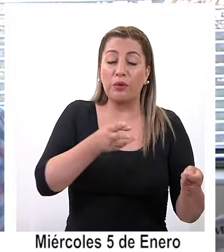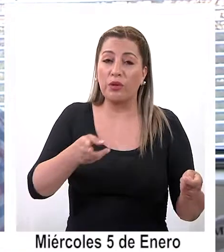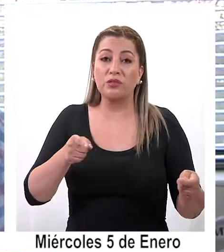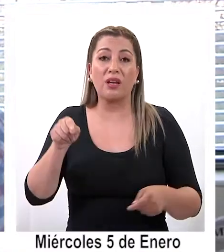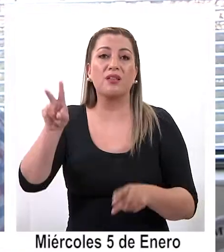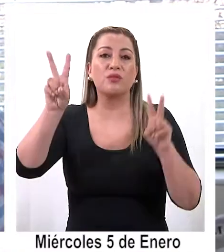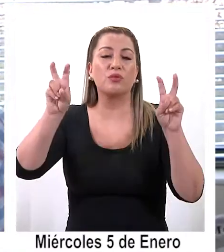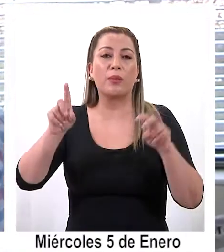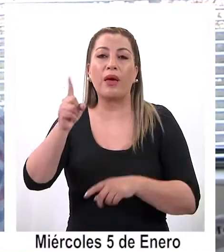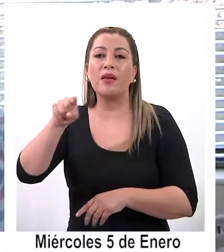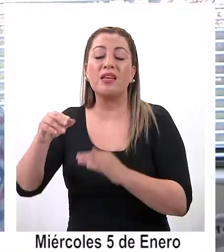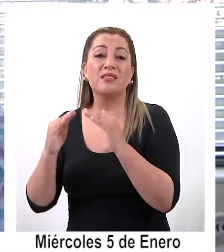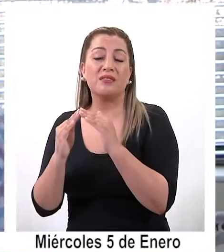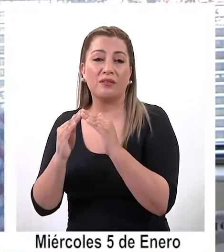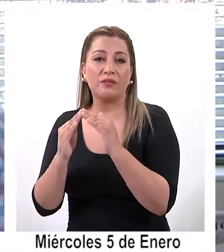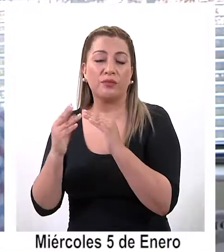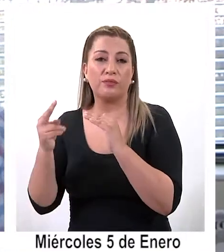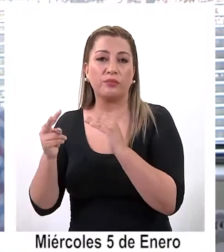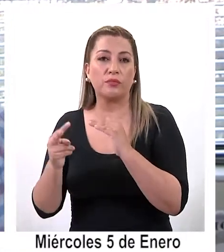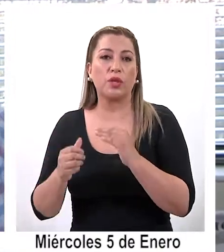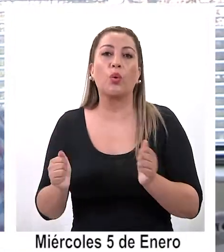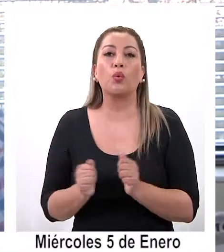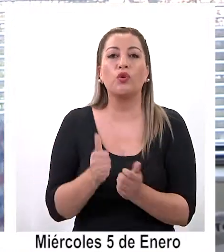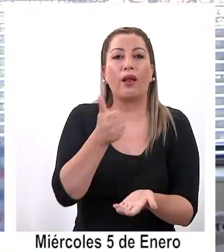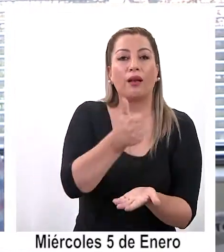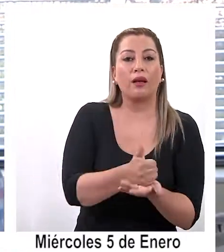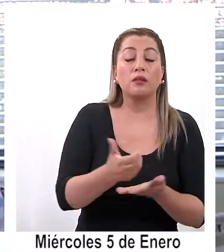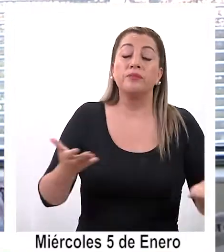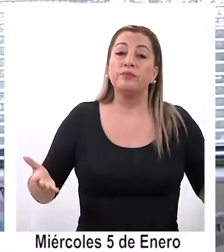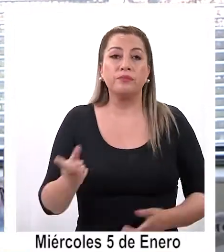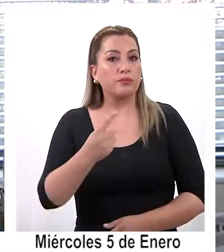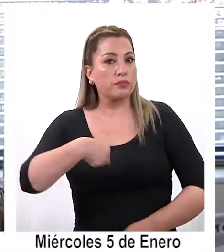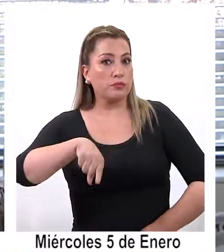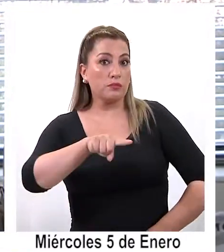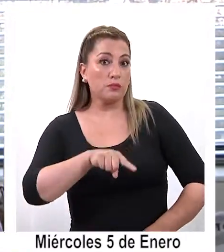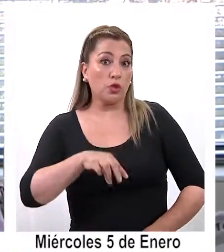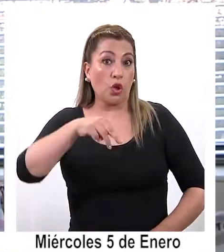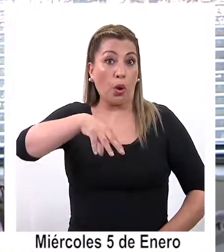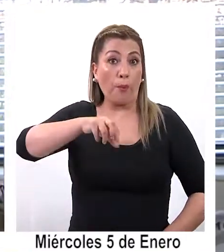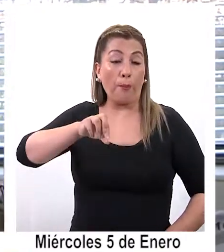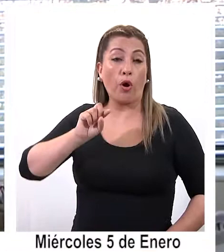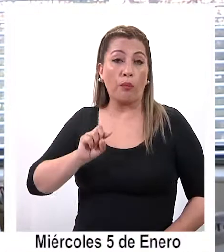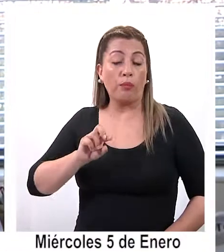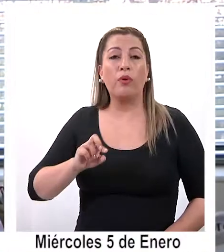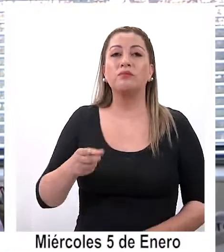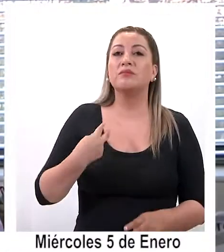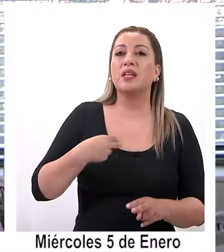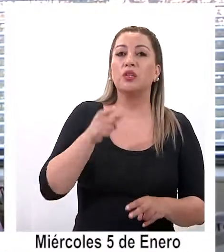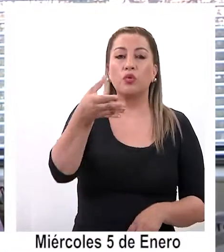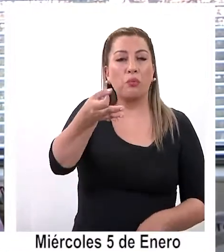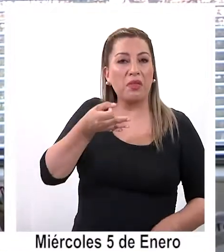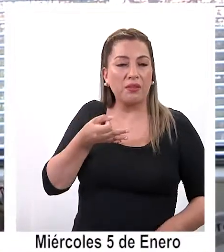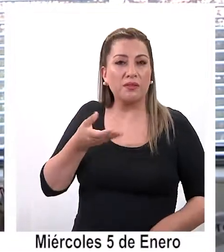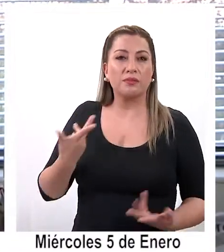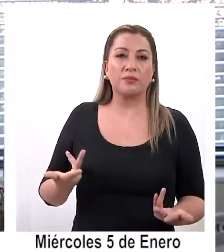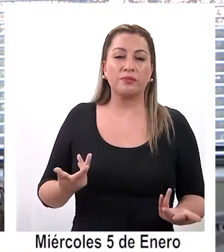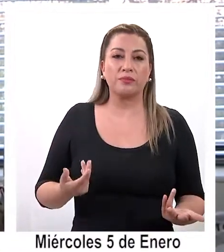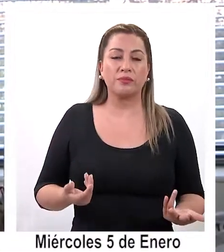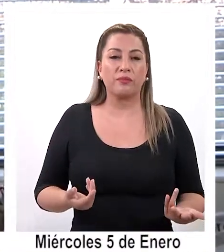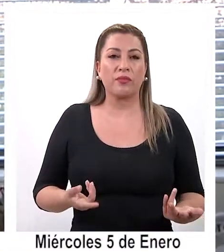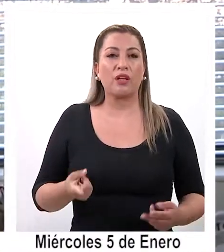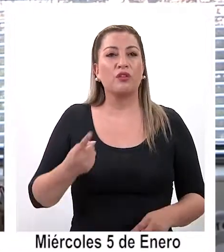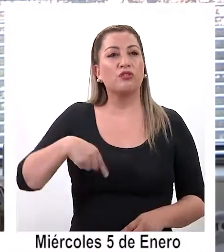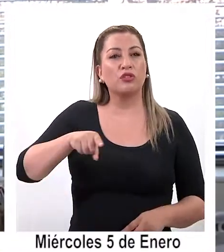es un tema entre Servio y el alcalde. Pero bueno, nosotros estamos haciendo, como tú bien dices, esas